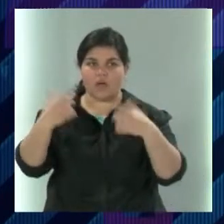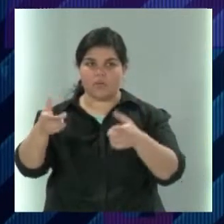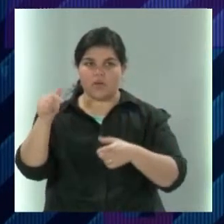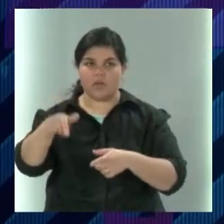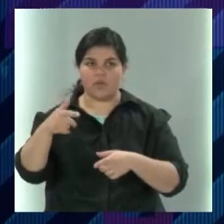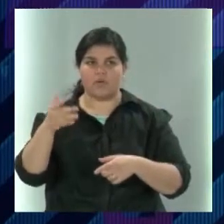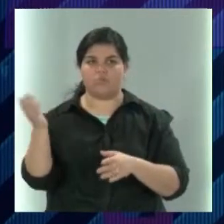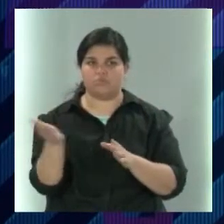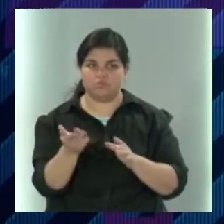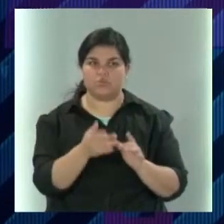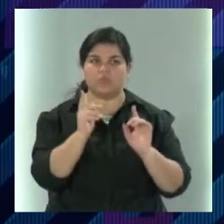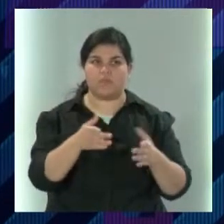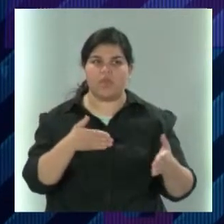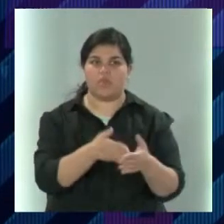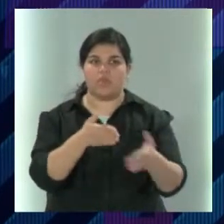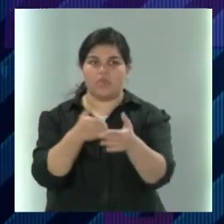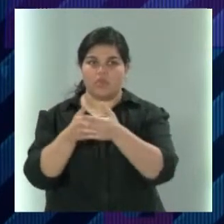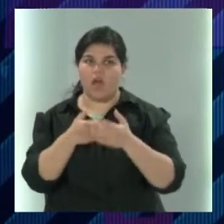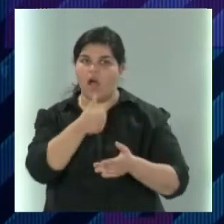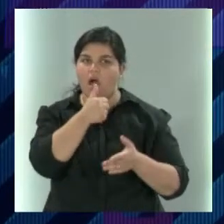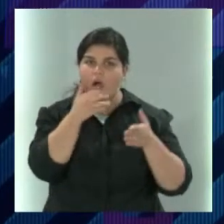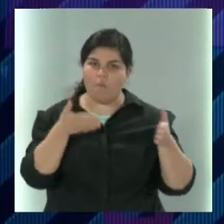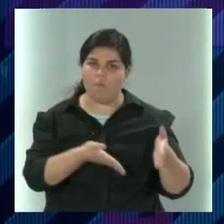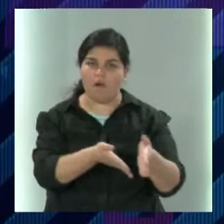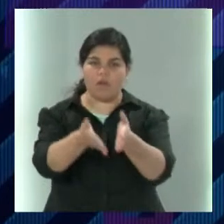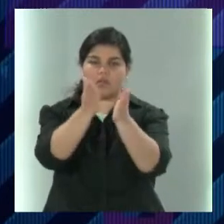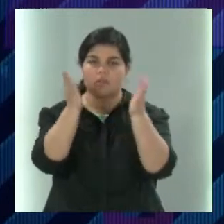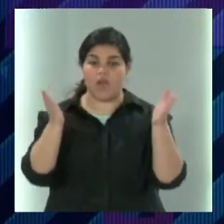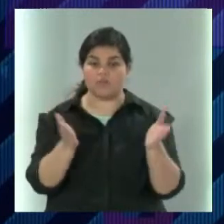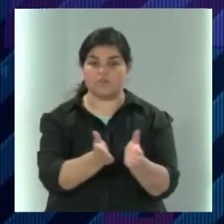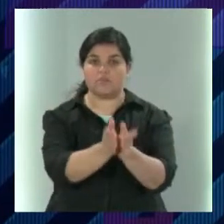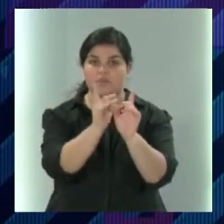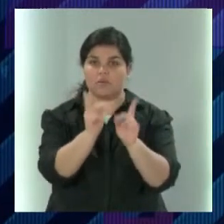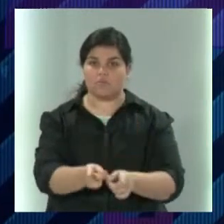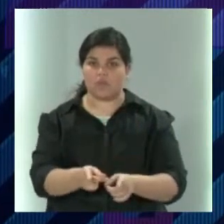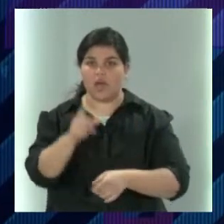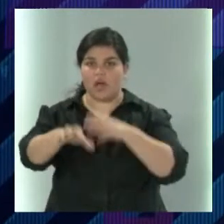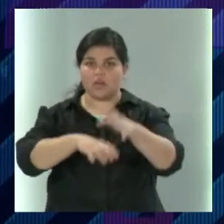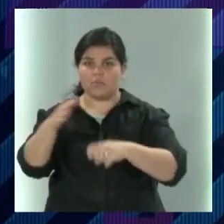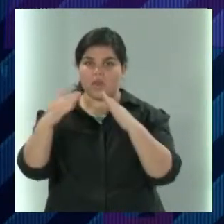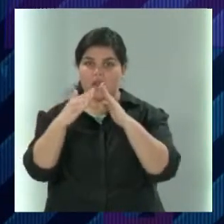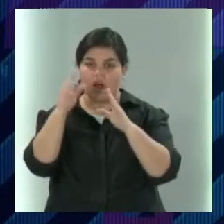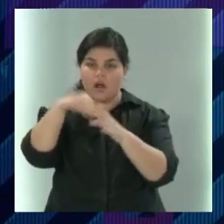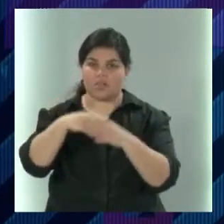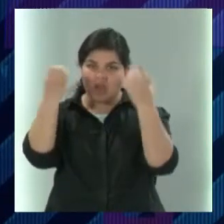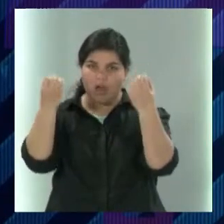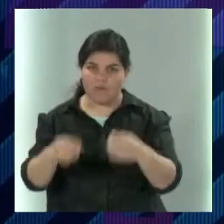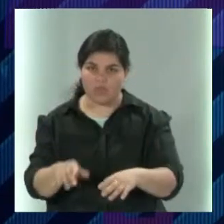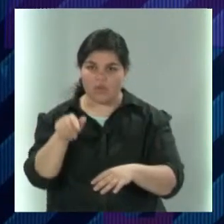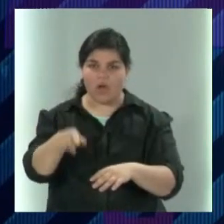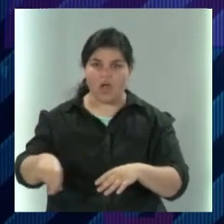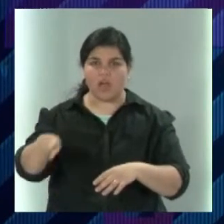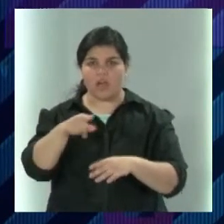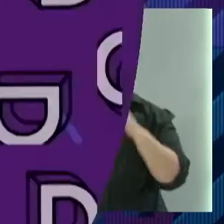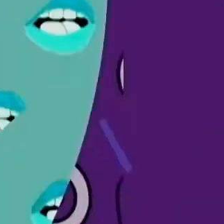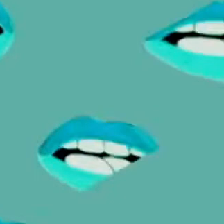la obstrucción, alteración o deterioro de los cauces de agua y la falta de cuidado y abandono de animales domésticos. Y son algunas de las faltas